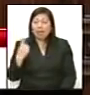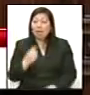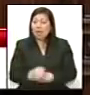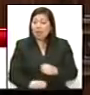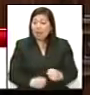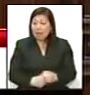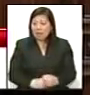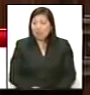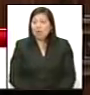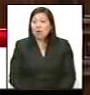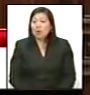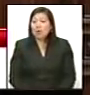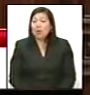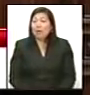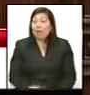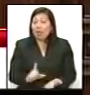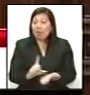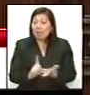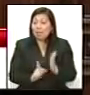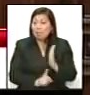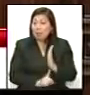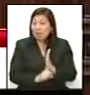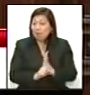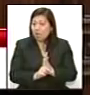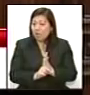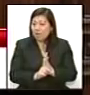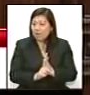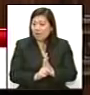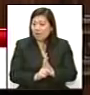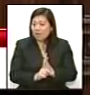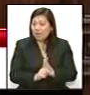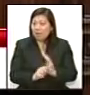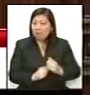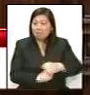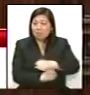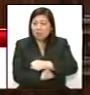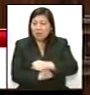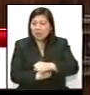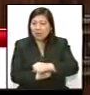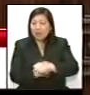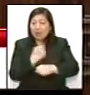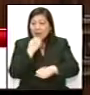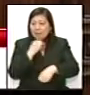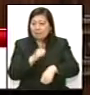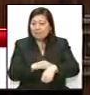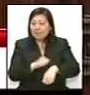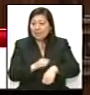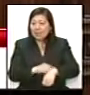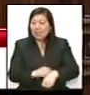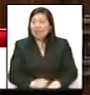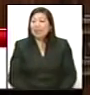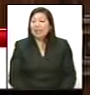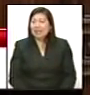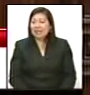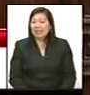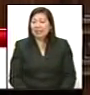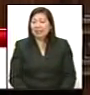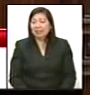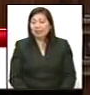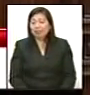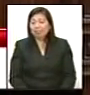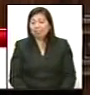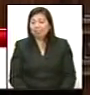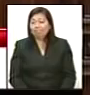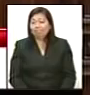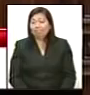acuerdan ustedes?, en Lima Norte, especialmente en Puente Piedra. Eso es, entonces, creo